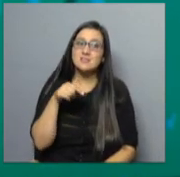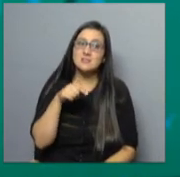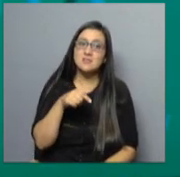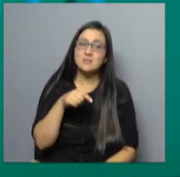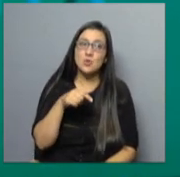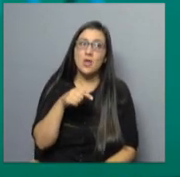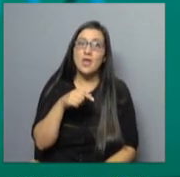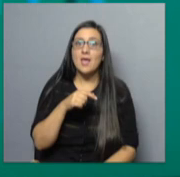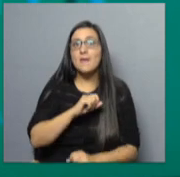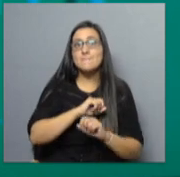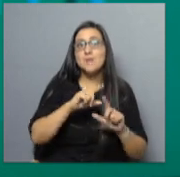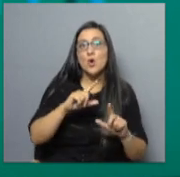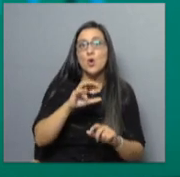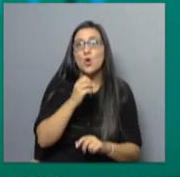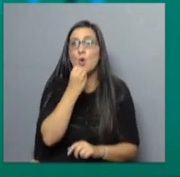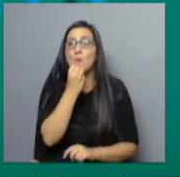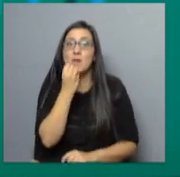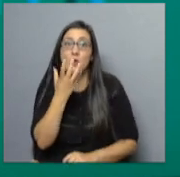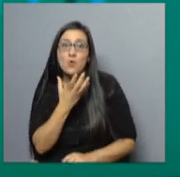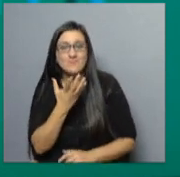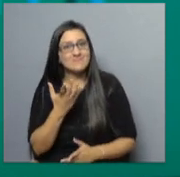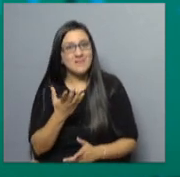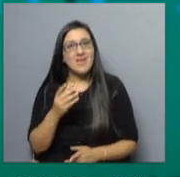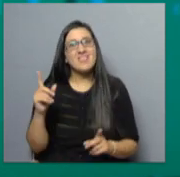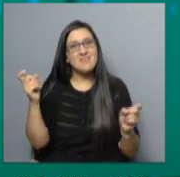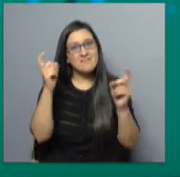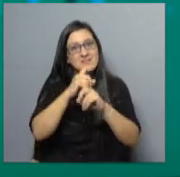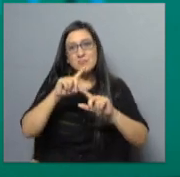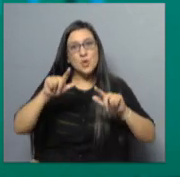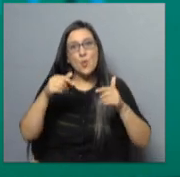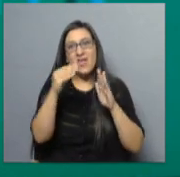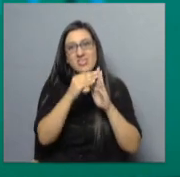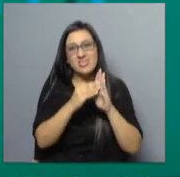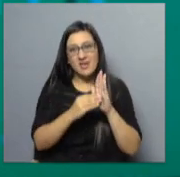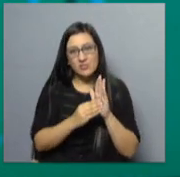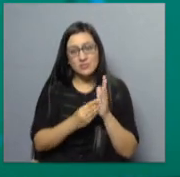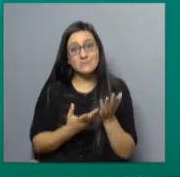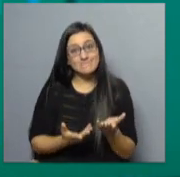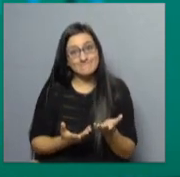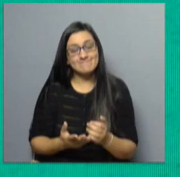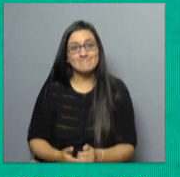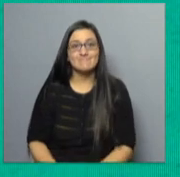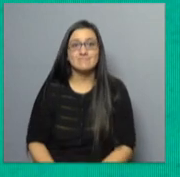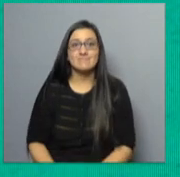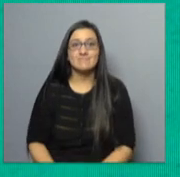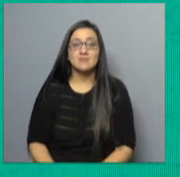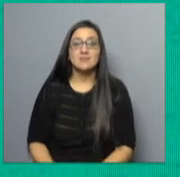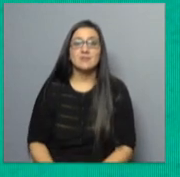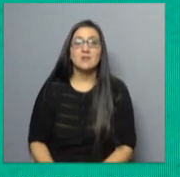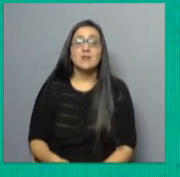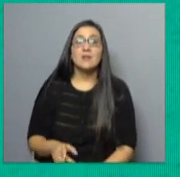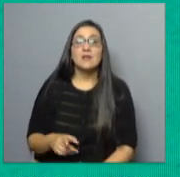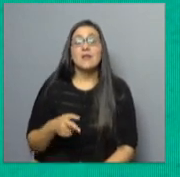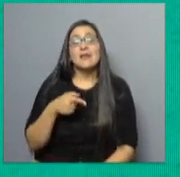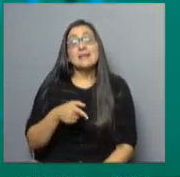si estos menos es difícil porque no hay datos aparte ese es el gran problema que genera el